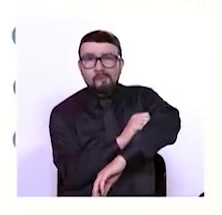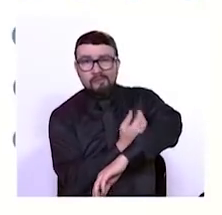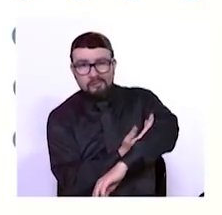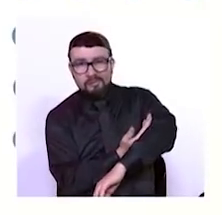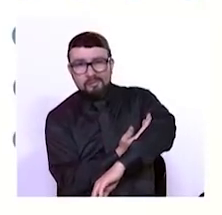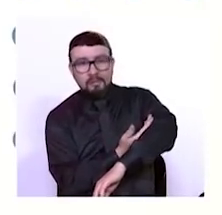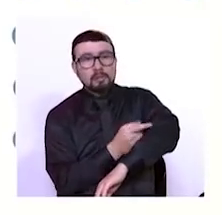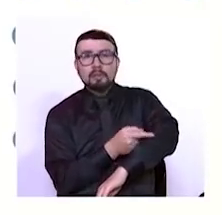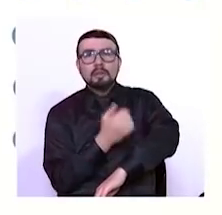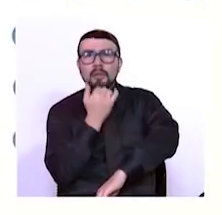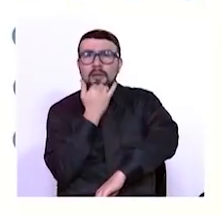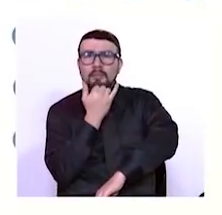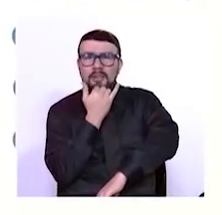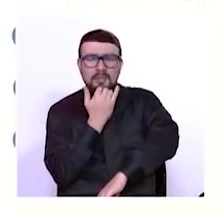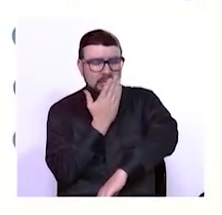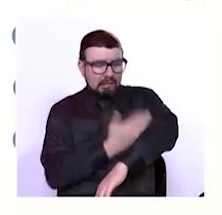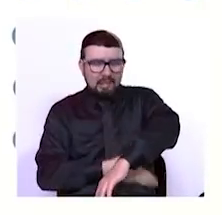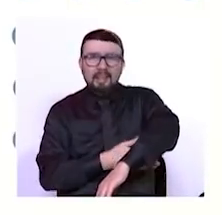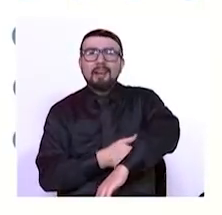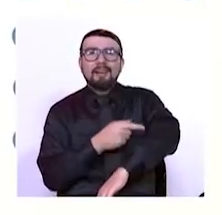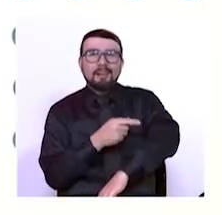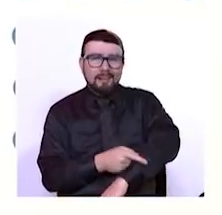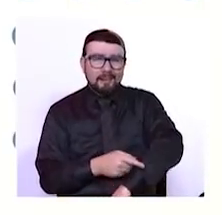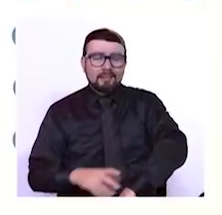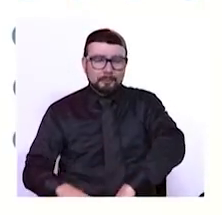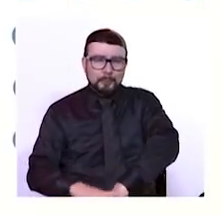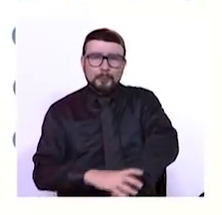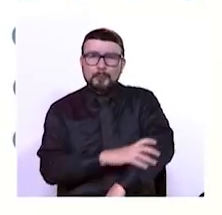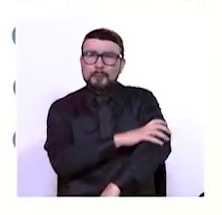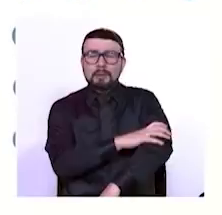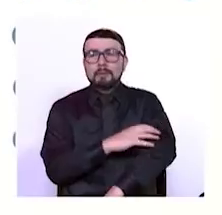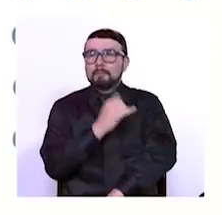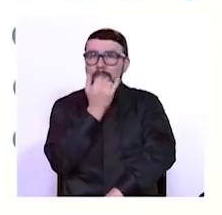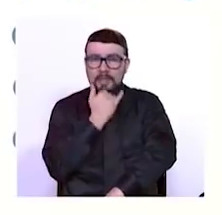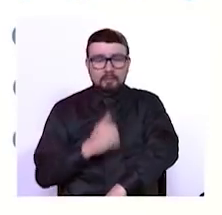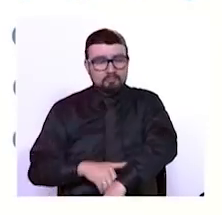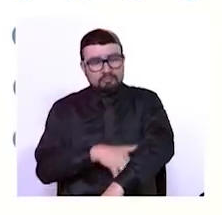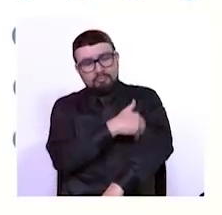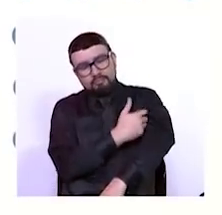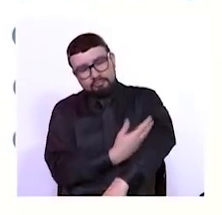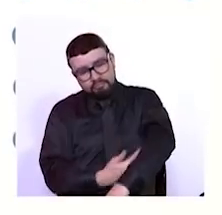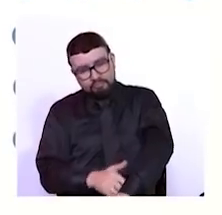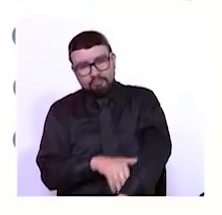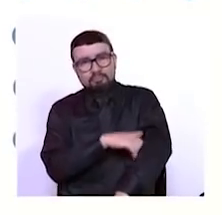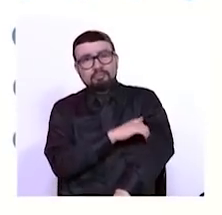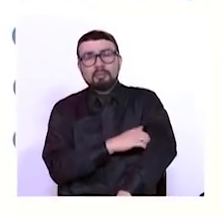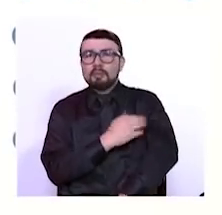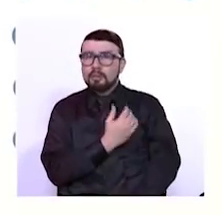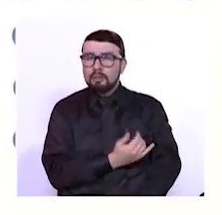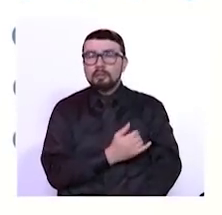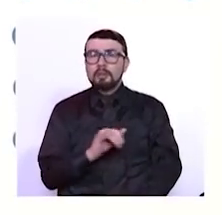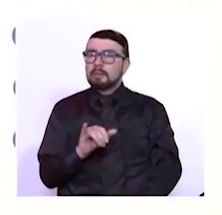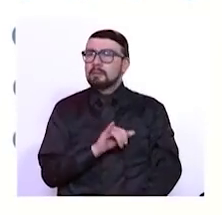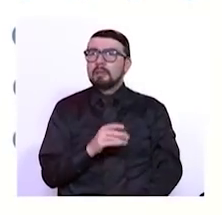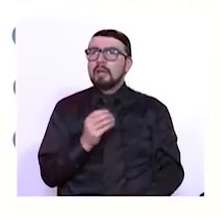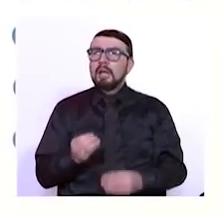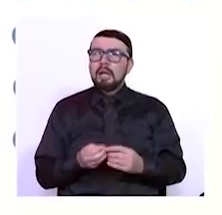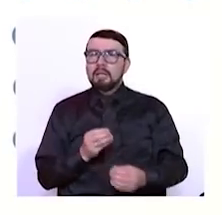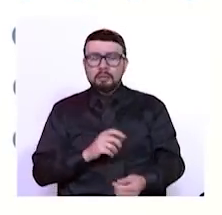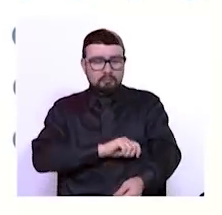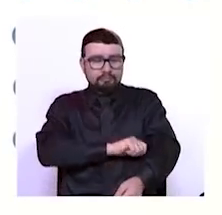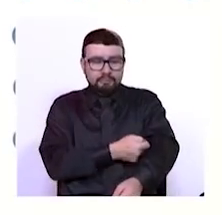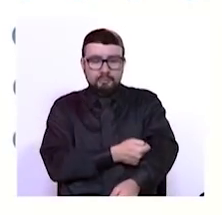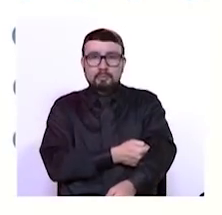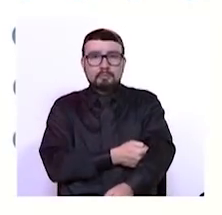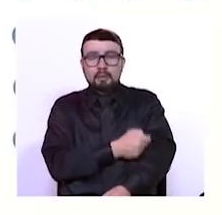rollo está haciendo un proceso contrario a lo que se debe hacer. Porque está haciendo es una función de torniquete, entonces